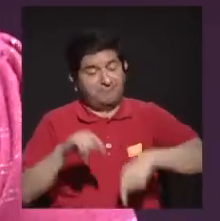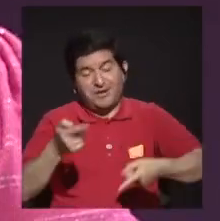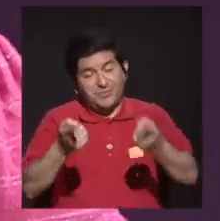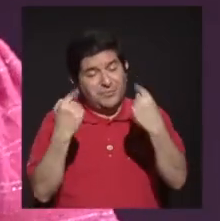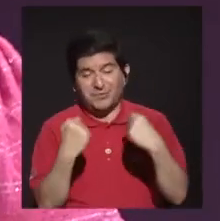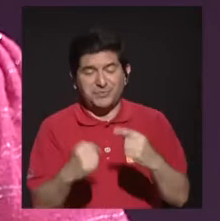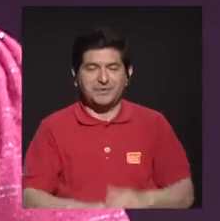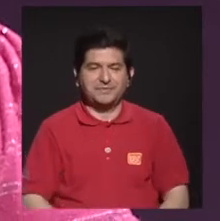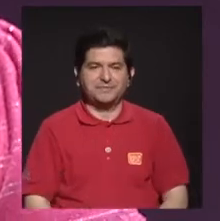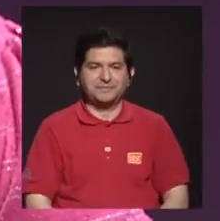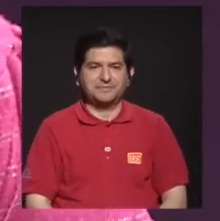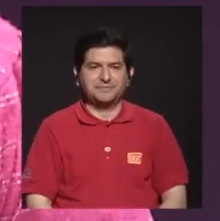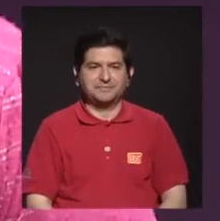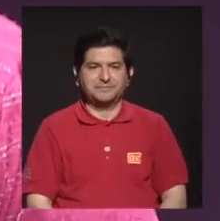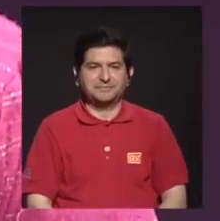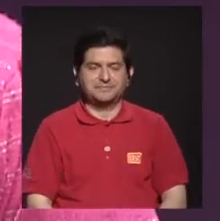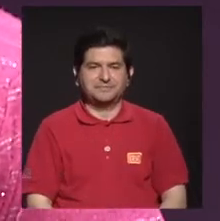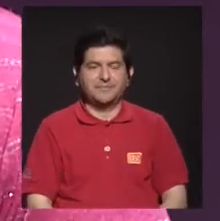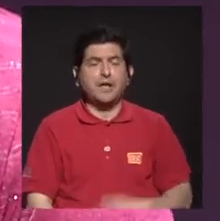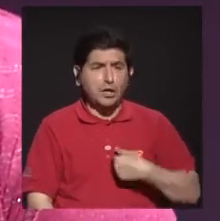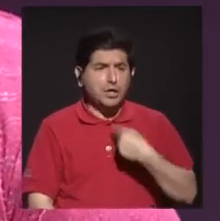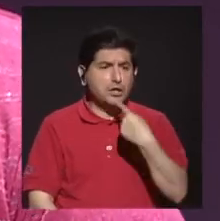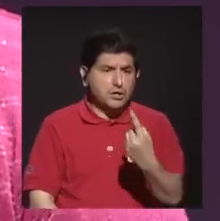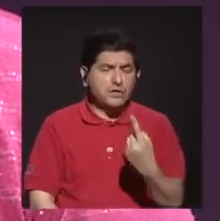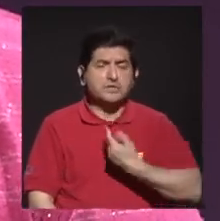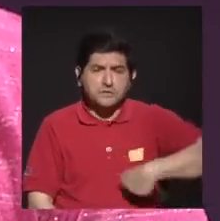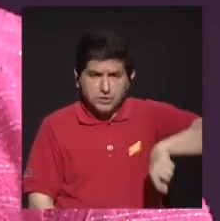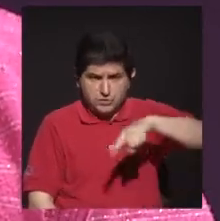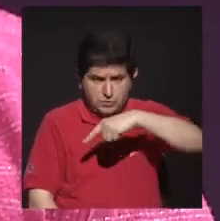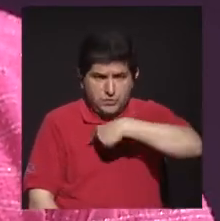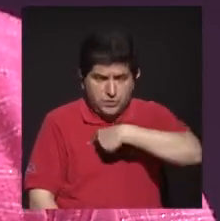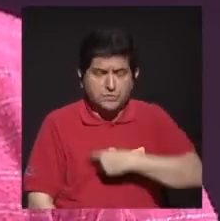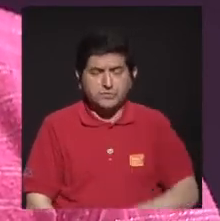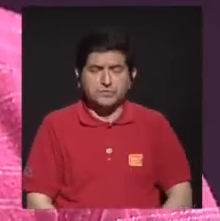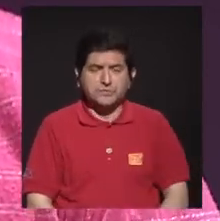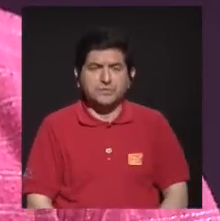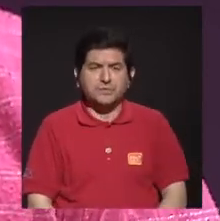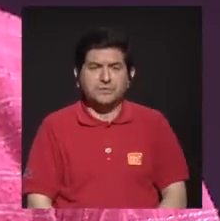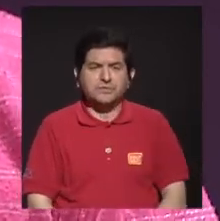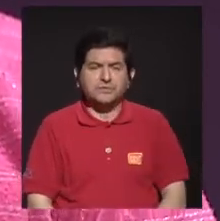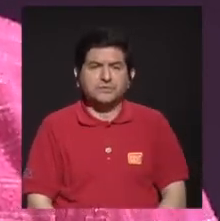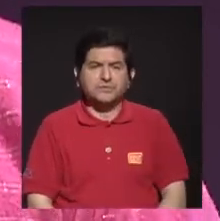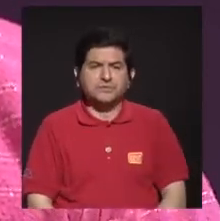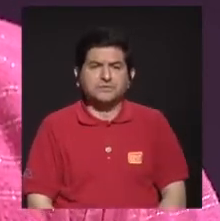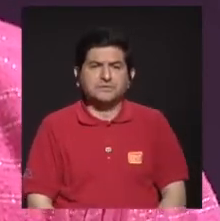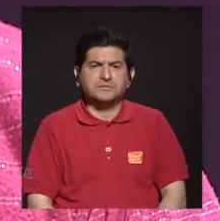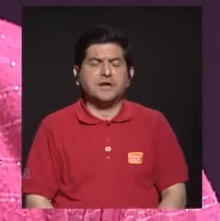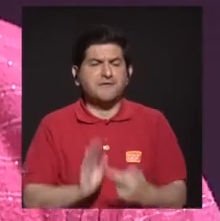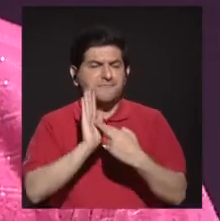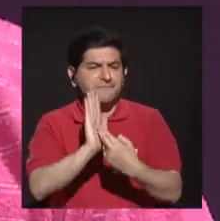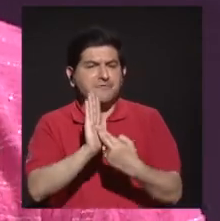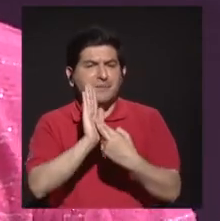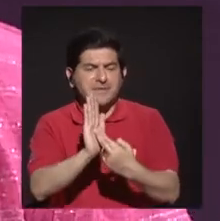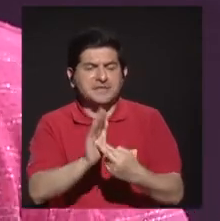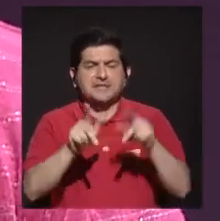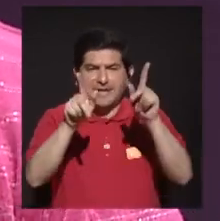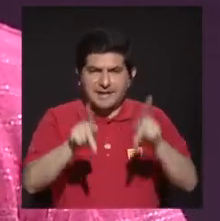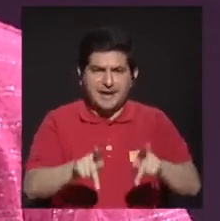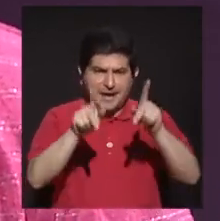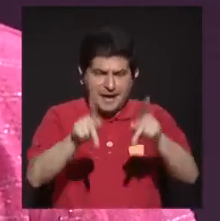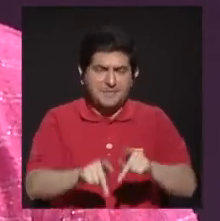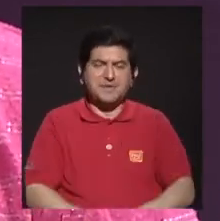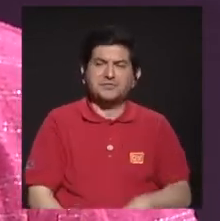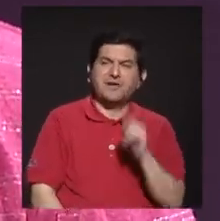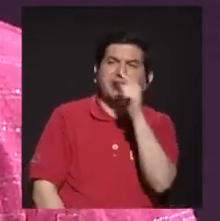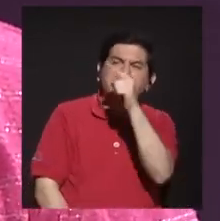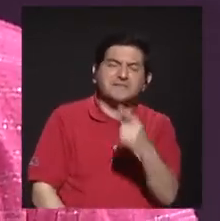presentes. Y también quería decirles que nosotros somos el representando a las personas que están